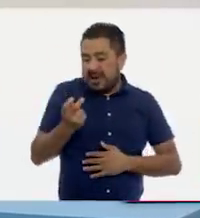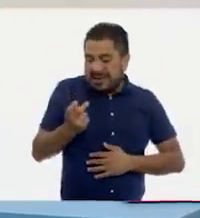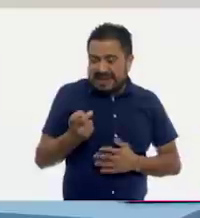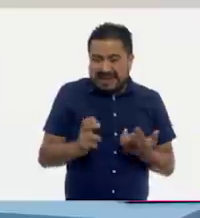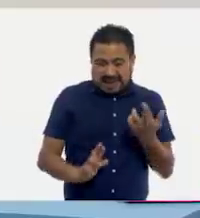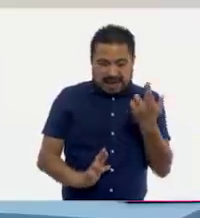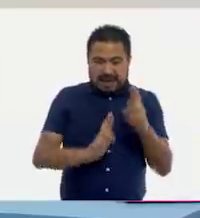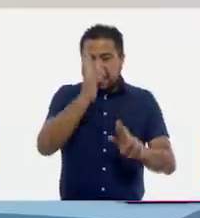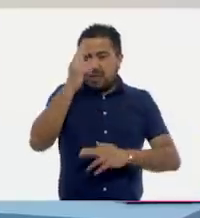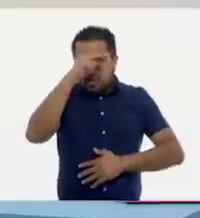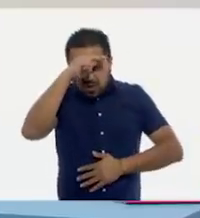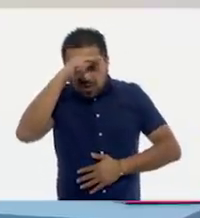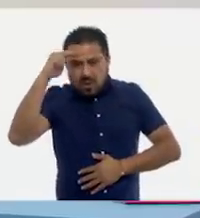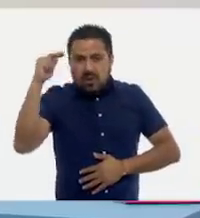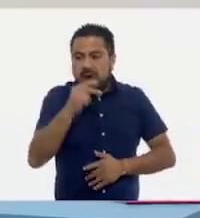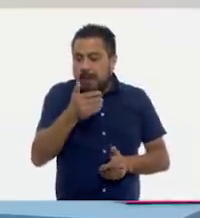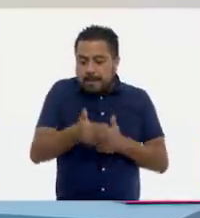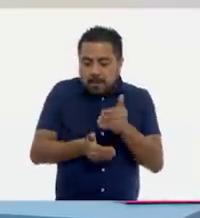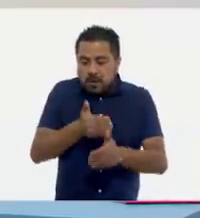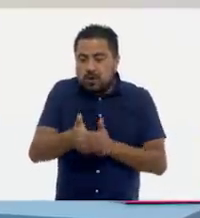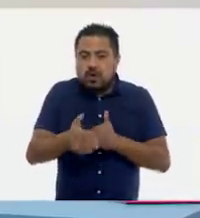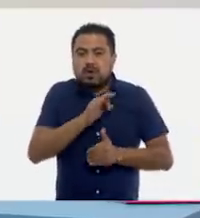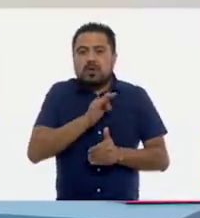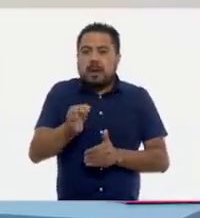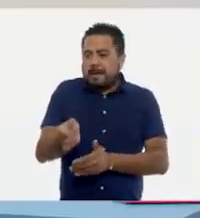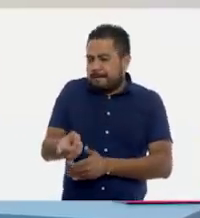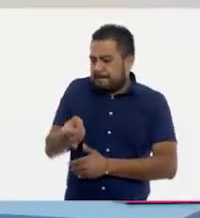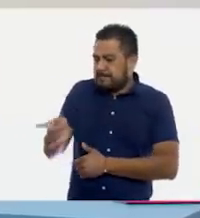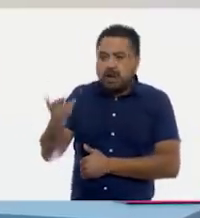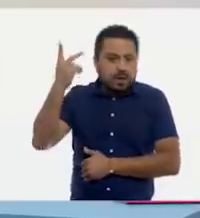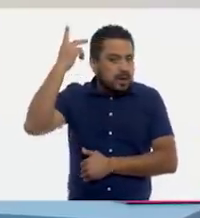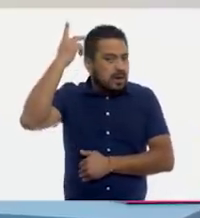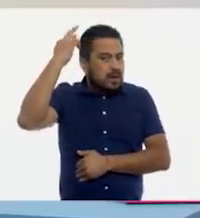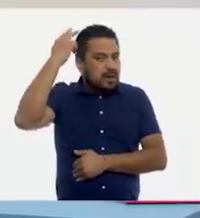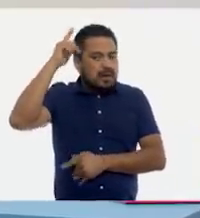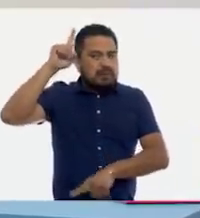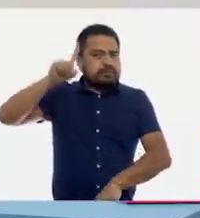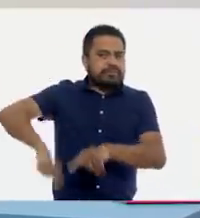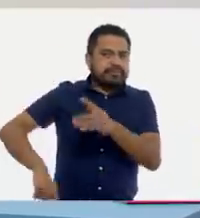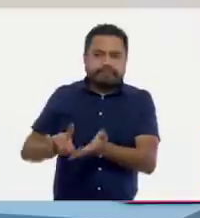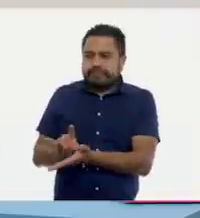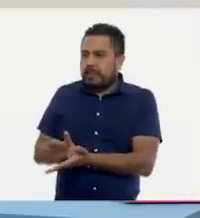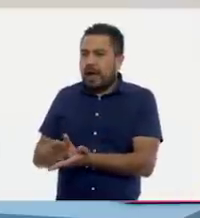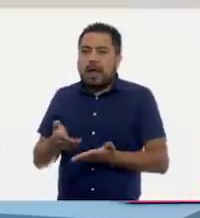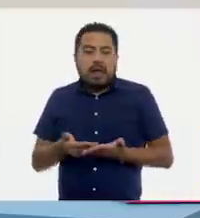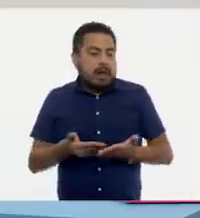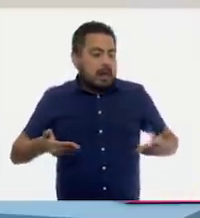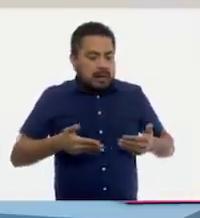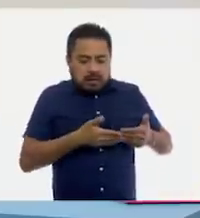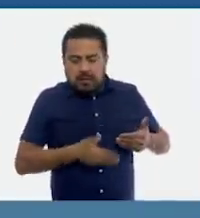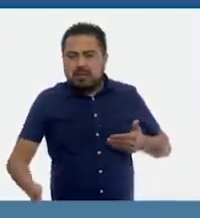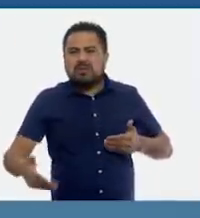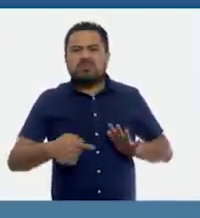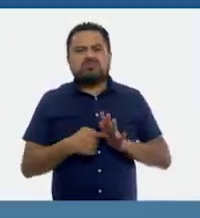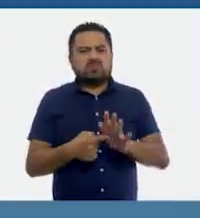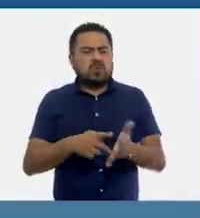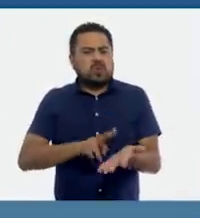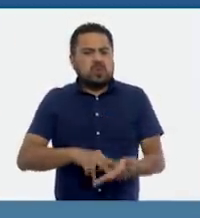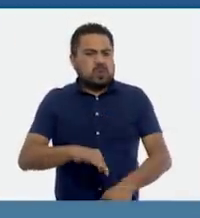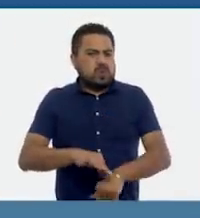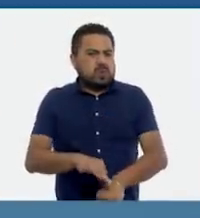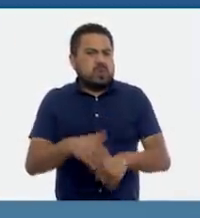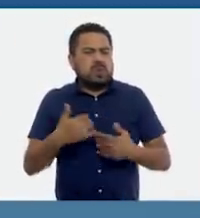la Revolución Mexicana el proceso que logró derrumbar al Porfiriato, este régimen que para entonces daba muestras evidentes